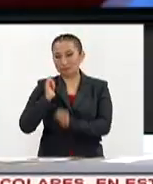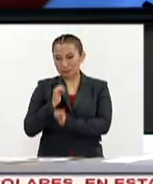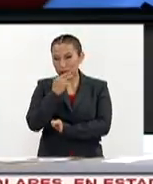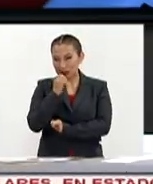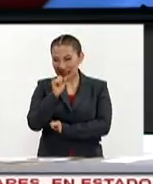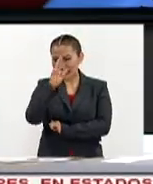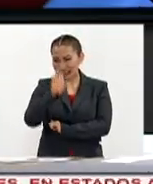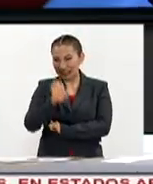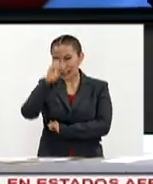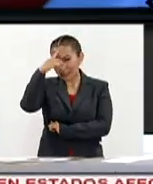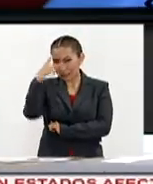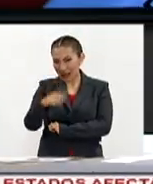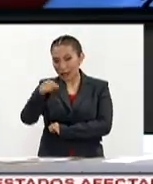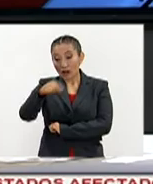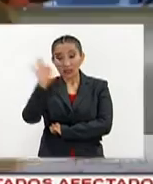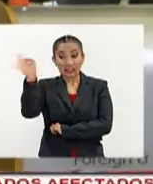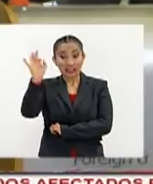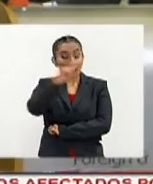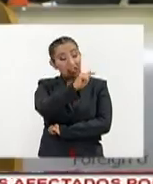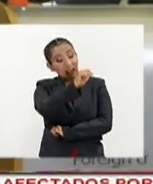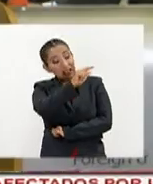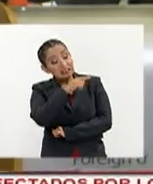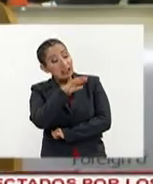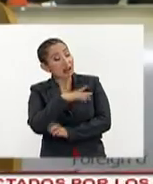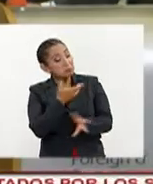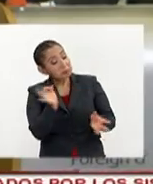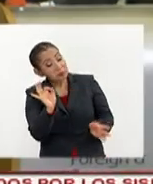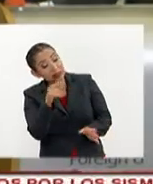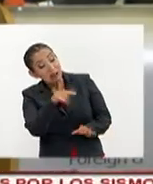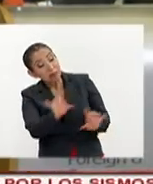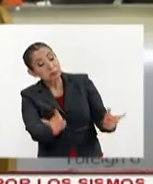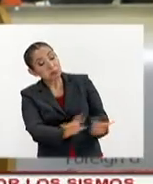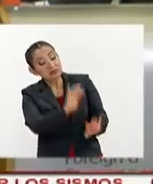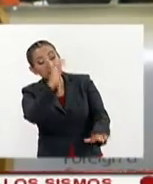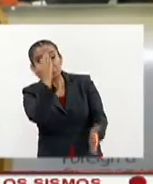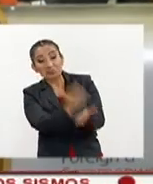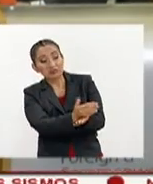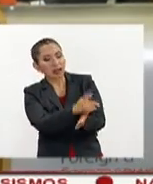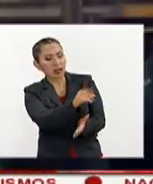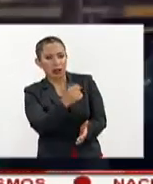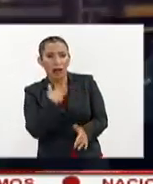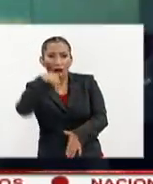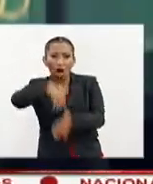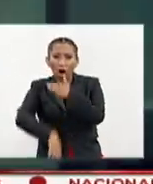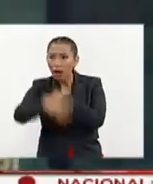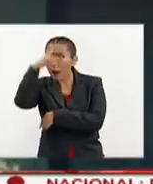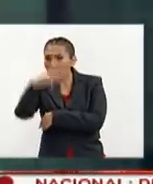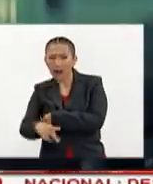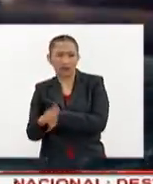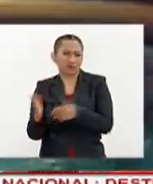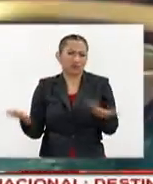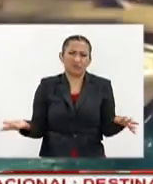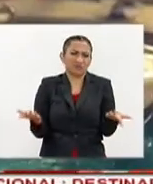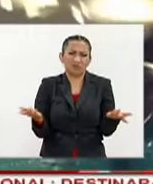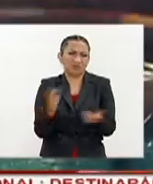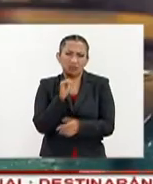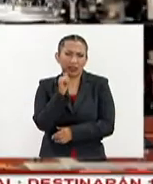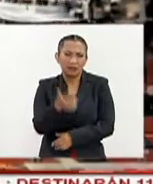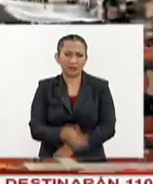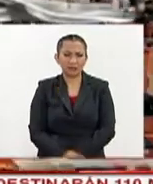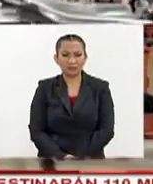Videgaray aseguró que si eventualmente el Tratado de Libre Comercio llega a su fin, no sería, a su vez, el fin del mundo para